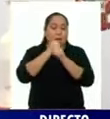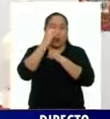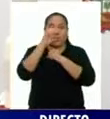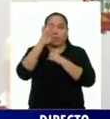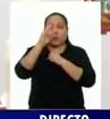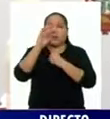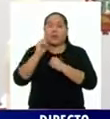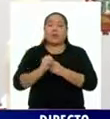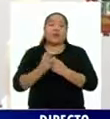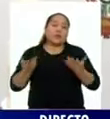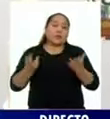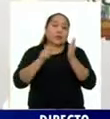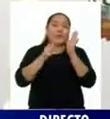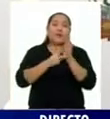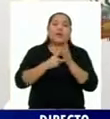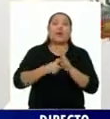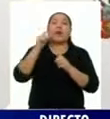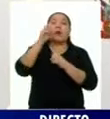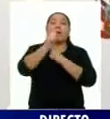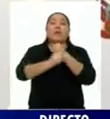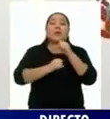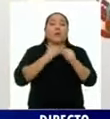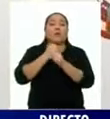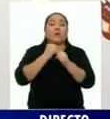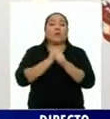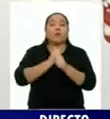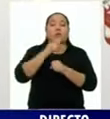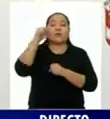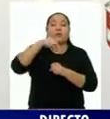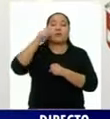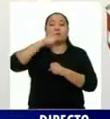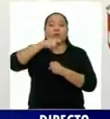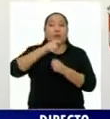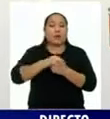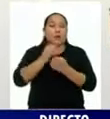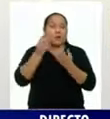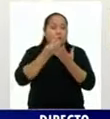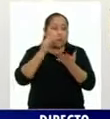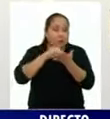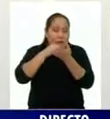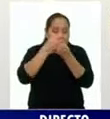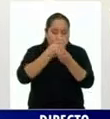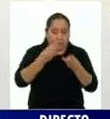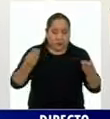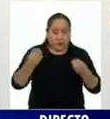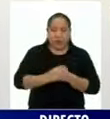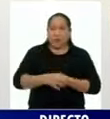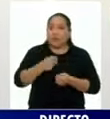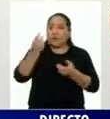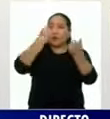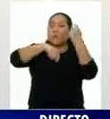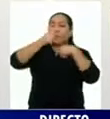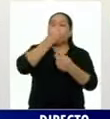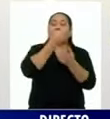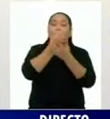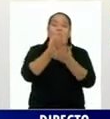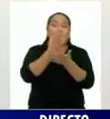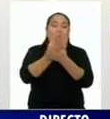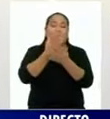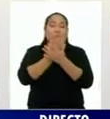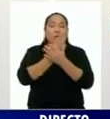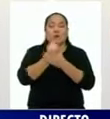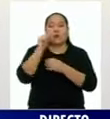mundo va a haber mucha demanda por nuestros productos, vamos a poder vender a buenos precios y